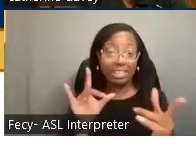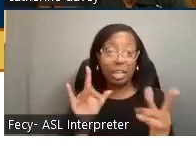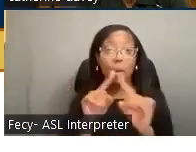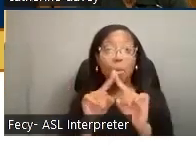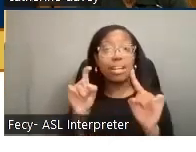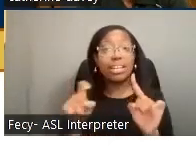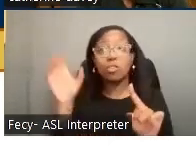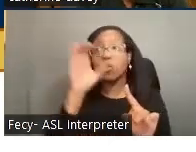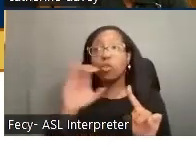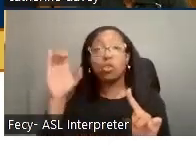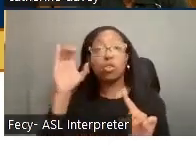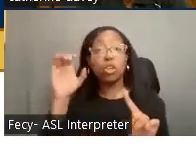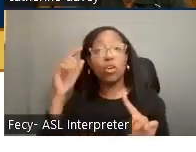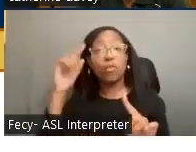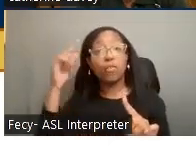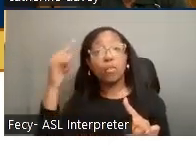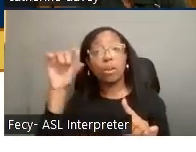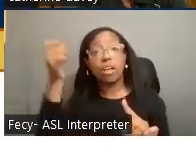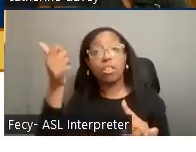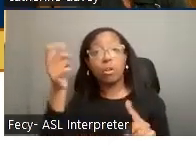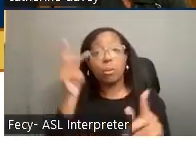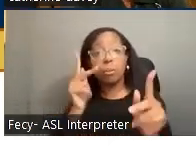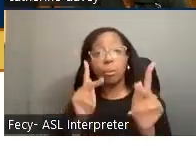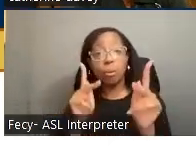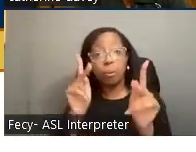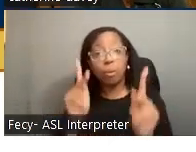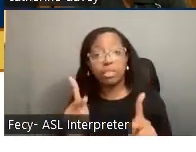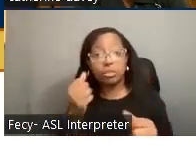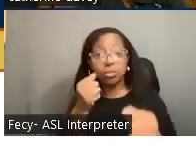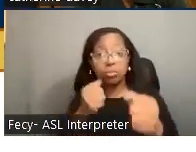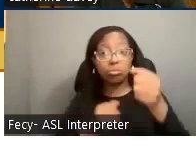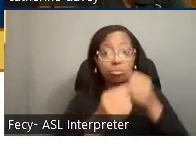la petición, pero tiene que asegurarse que haya una persona para que tome su lugar.